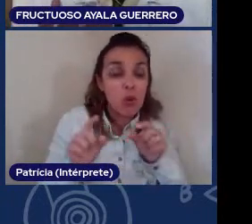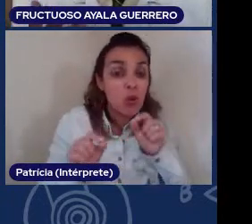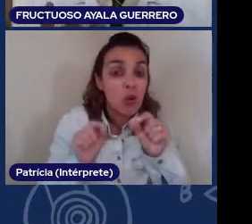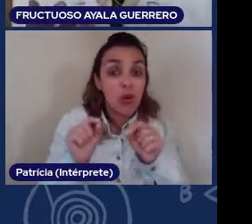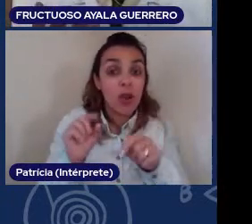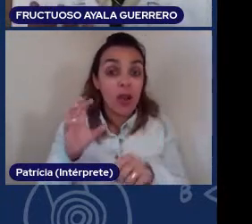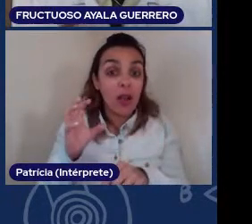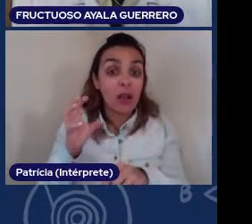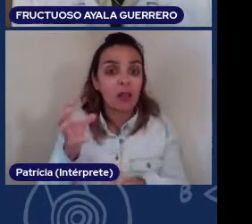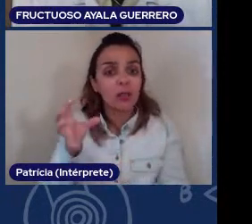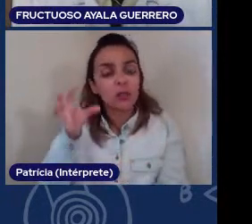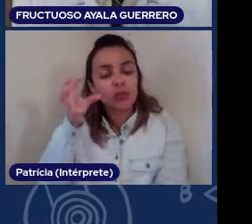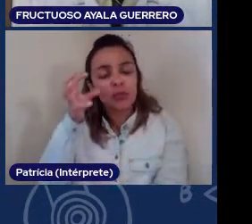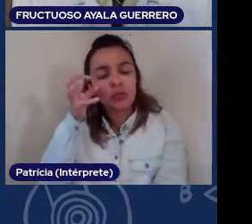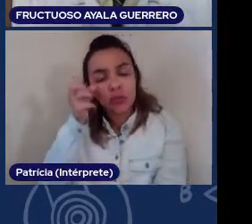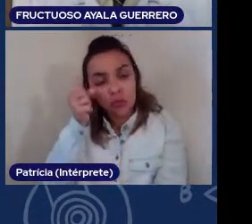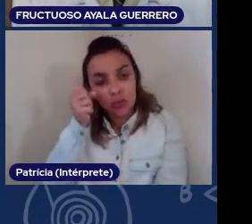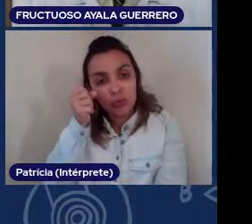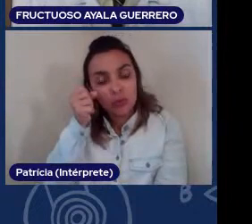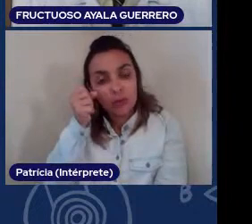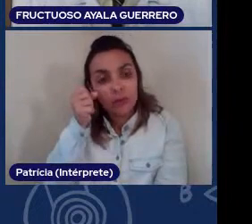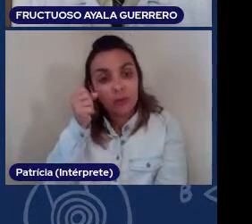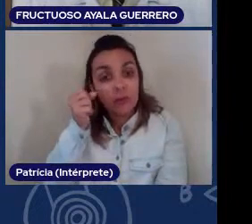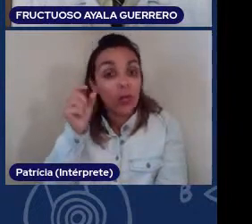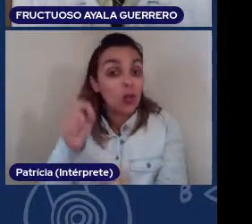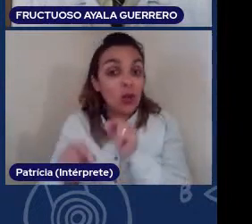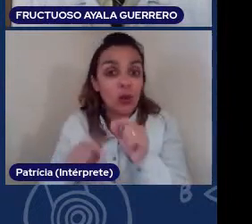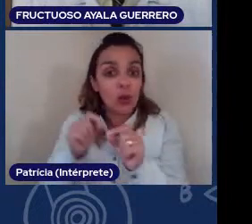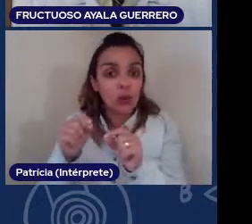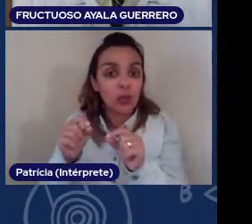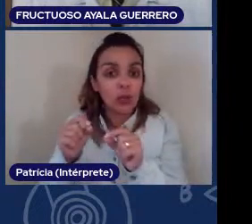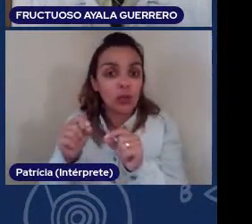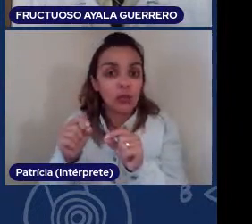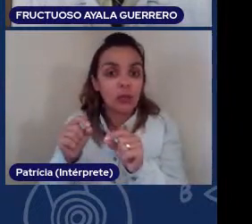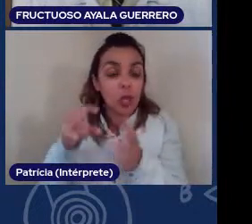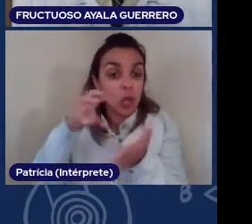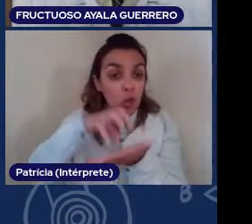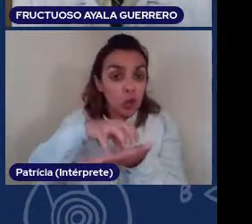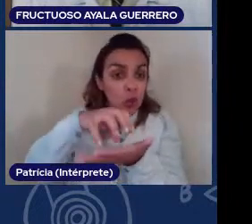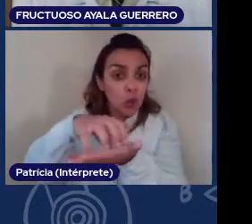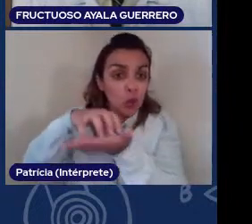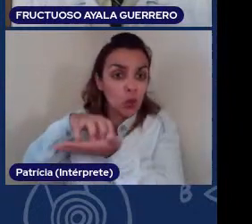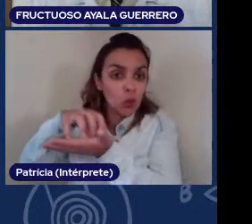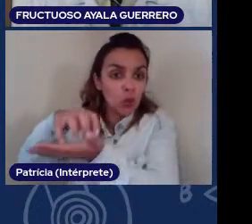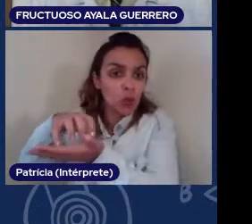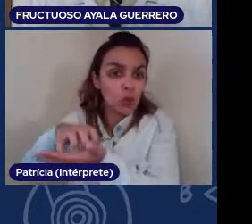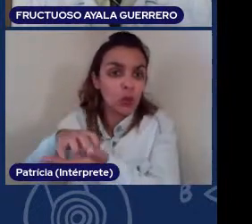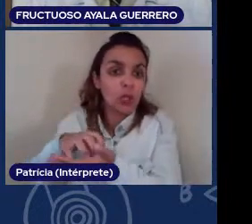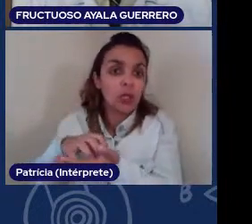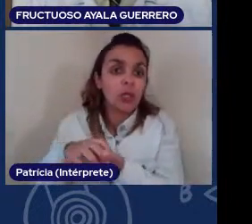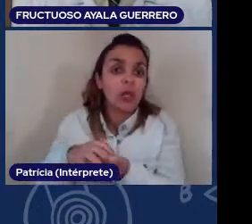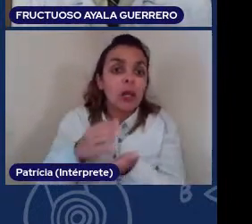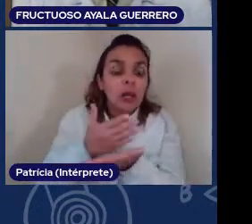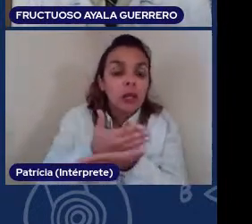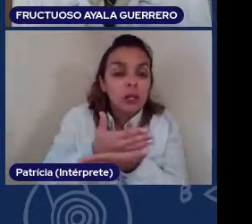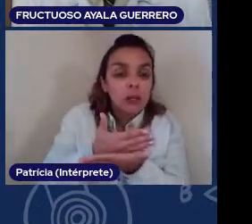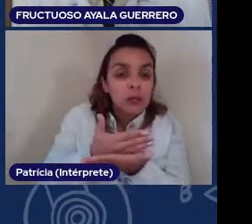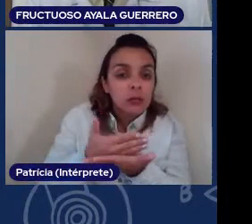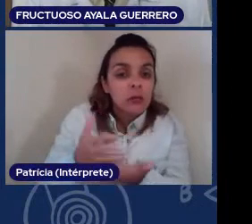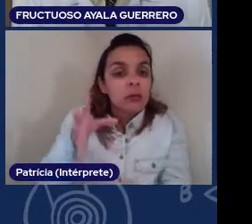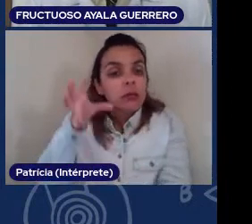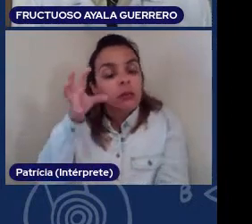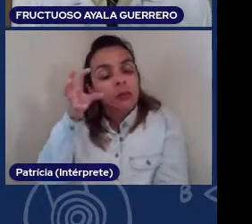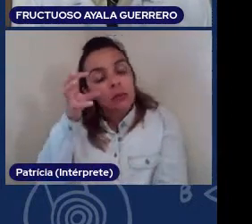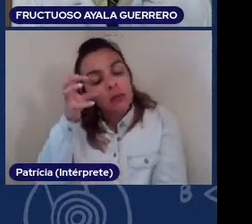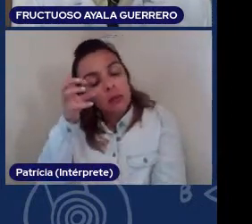durante el sueño? Hay que inhibir esta serie de núcleos para que se inicie el proceso de dormir,